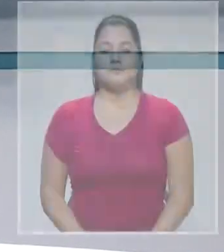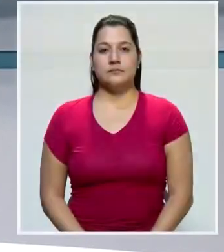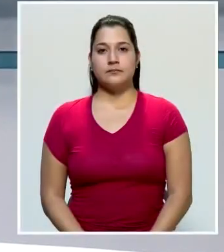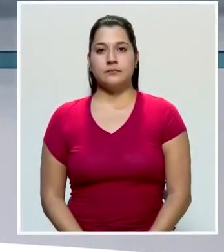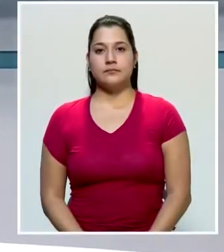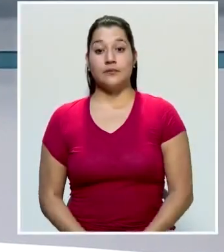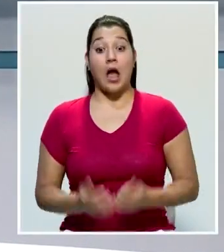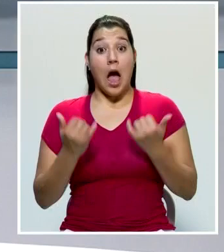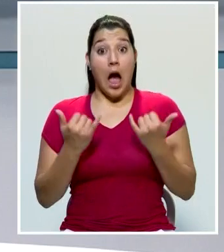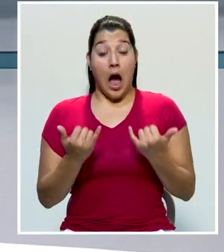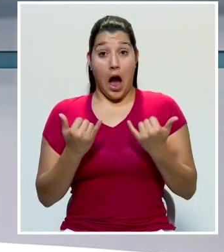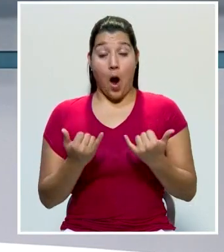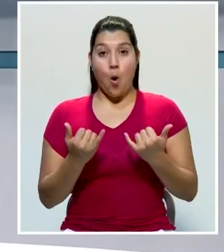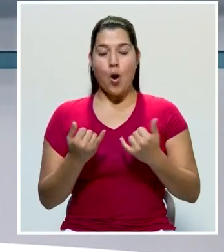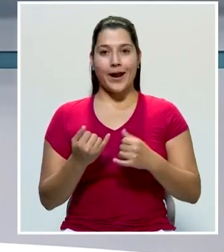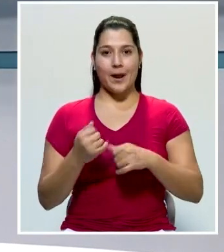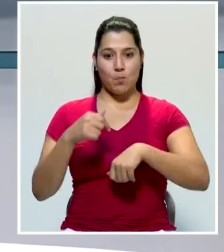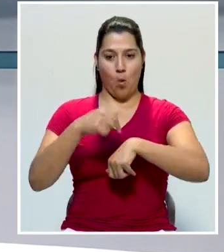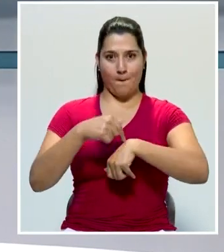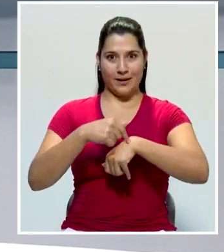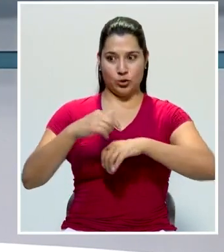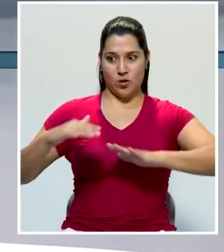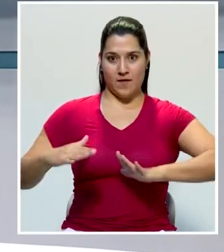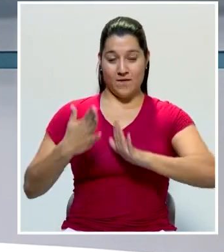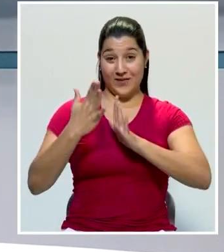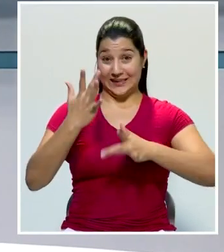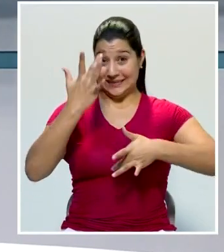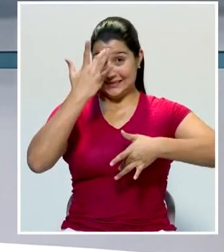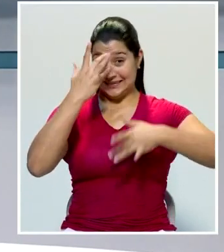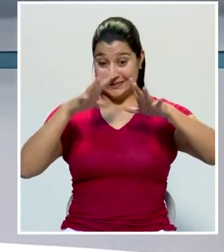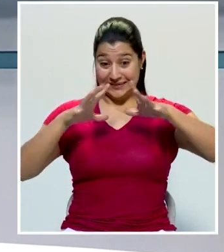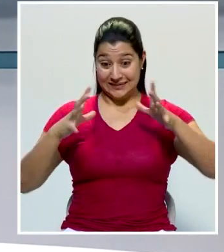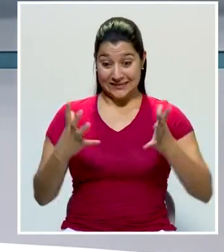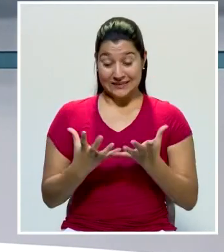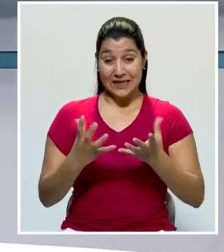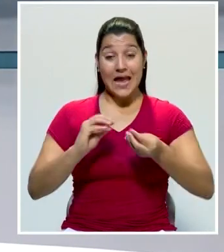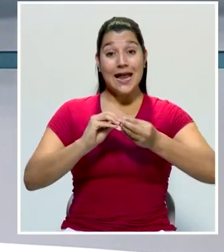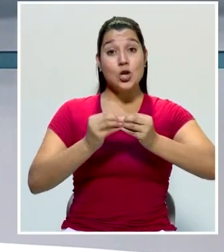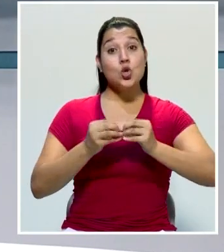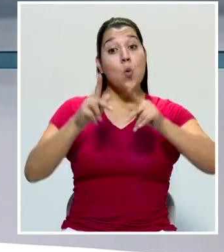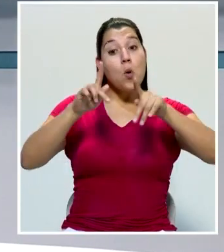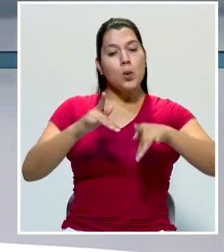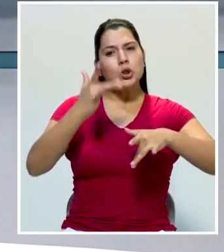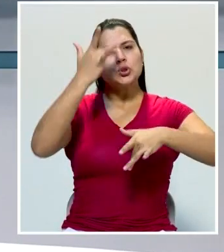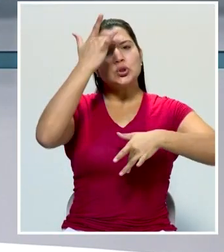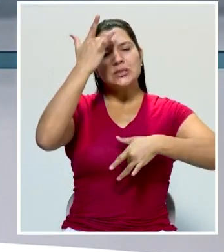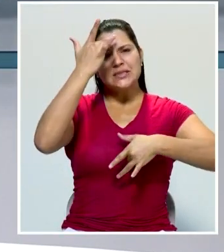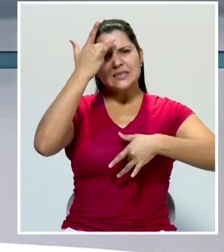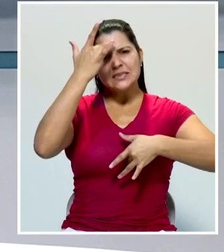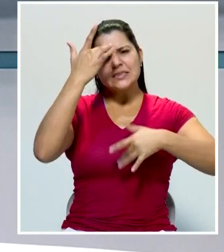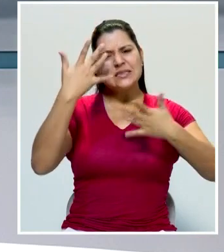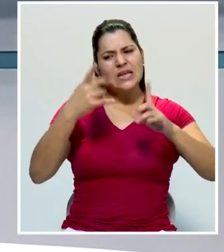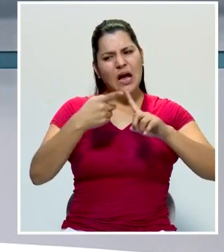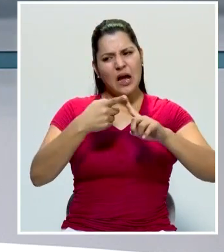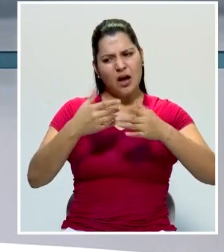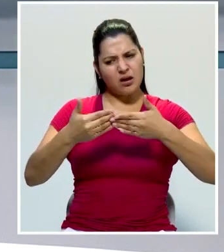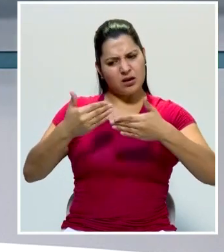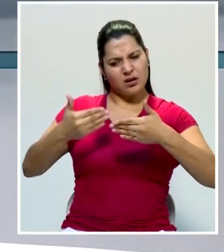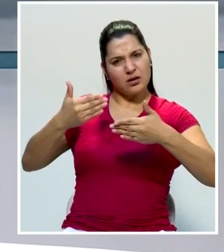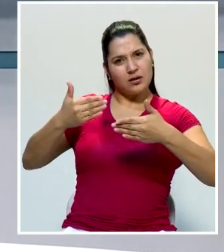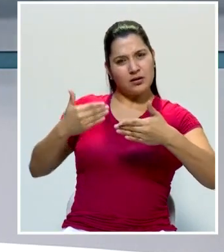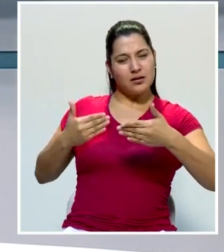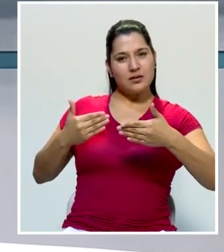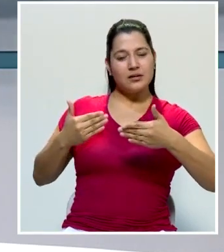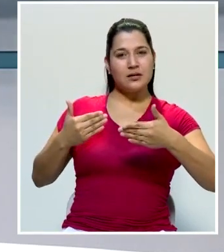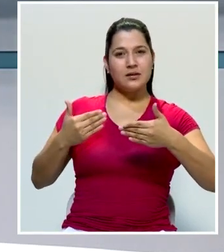Y en esta etapa de la pandemia, cuando la cantidad de casos confirmados ya se ubicó desde hace varios días en una